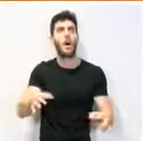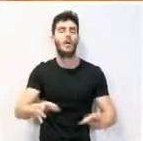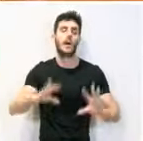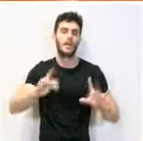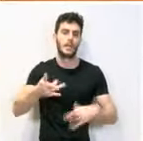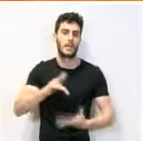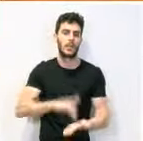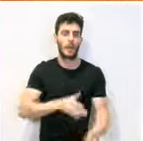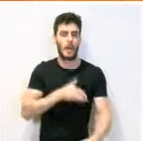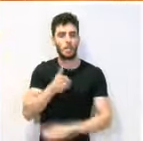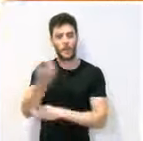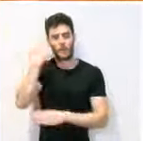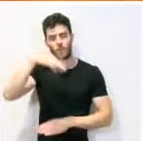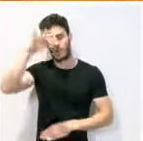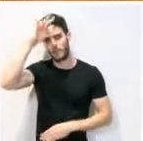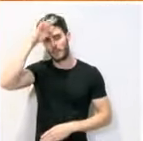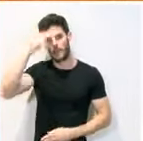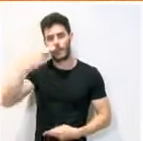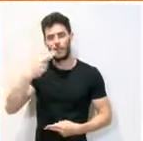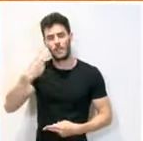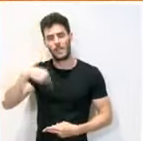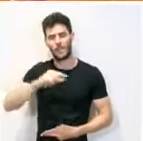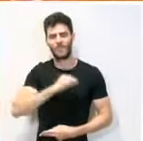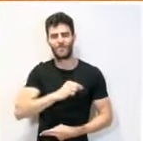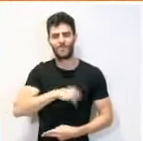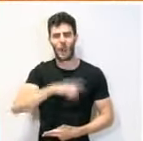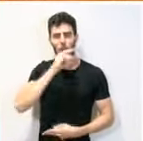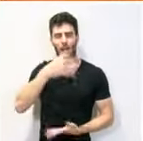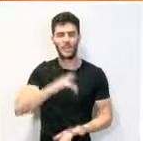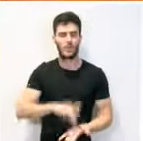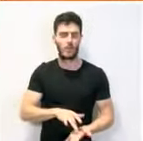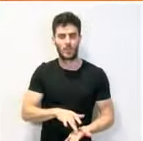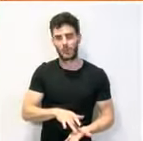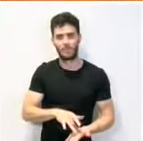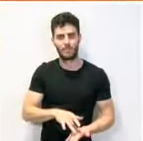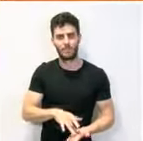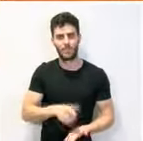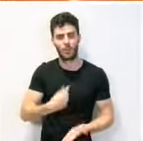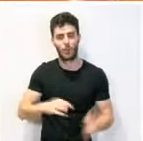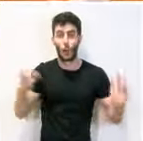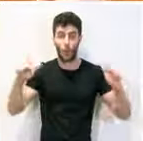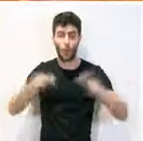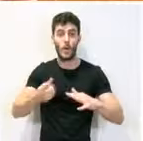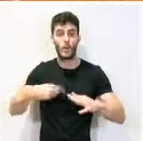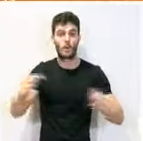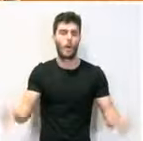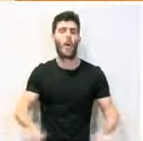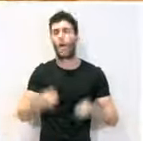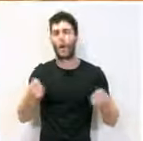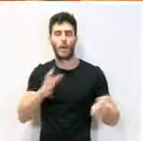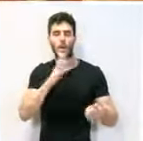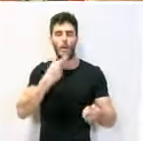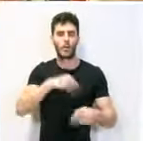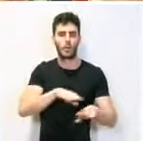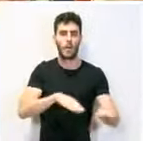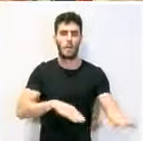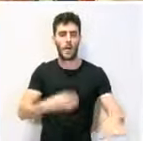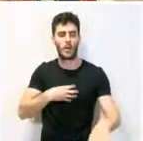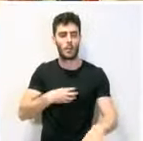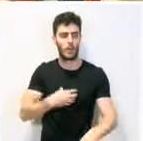cuando nos vamos allí el fin de semana, él le sienta muy mal cuando hacen Camprovinarte y vamos todos allí y nos escandalizamos porque no podemos aparcar el